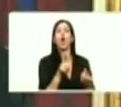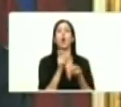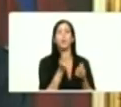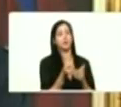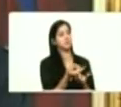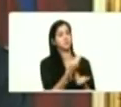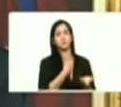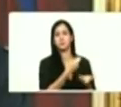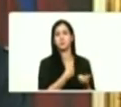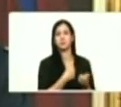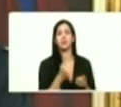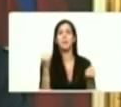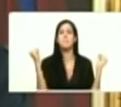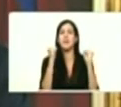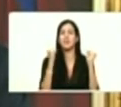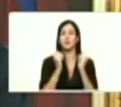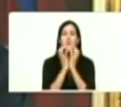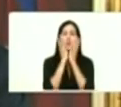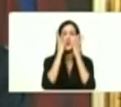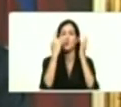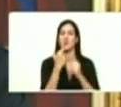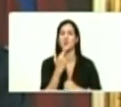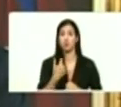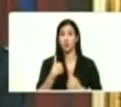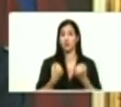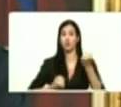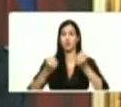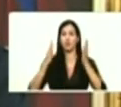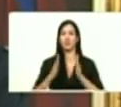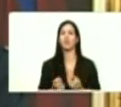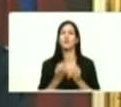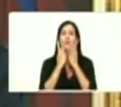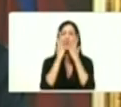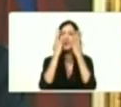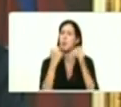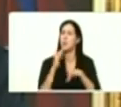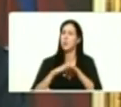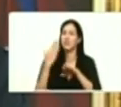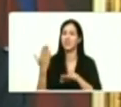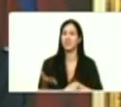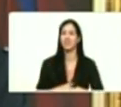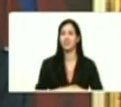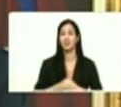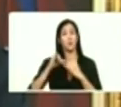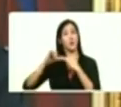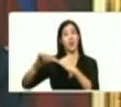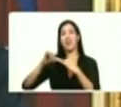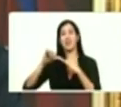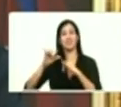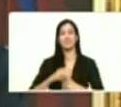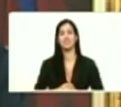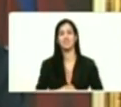pone rojito yo era chofer porque te iba a rojo somos colegas